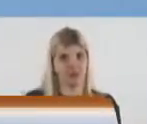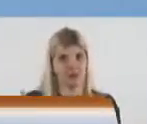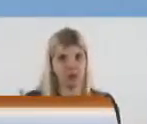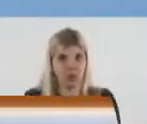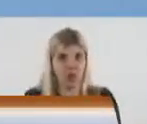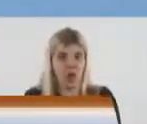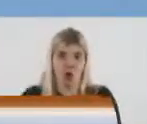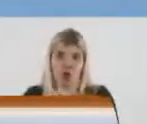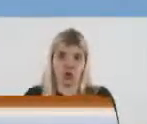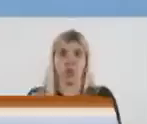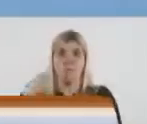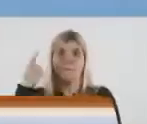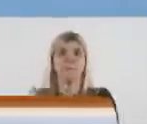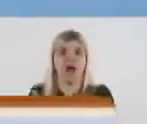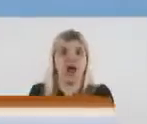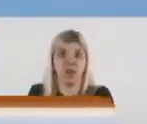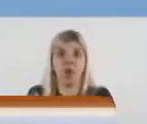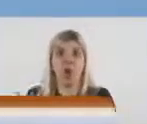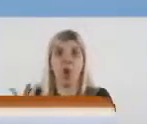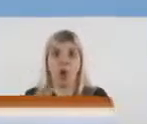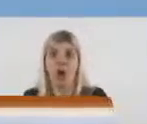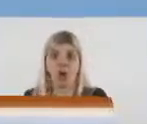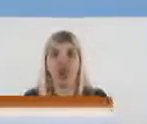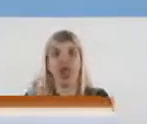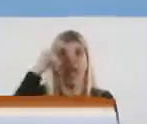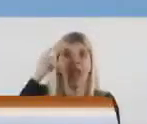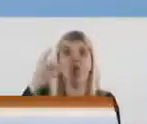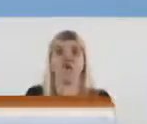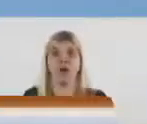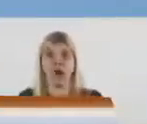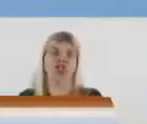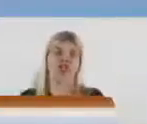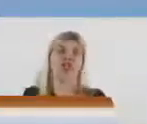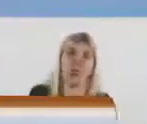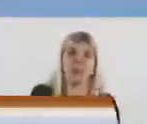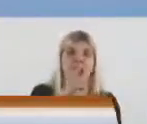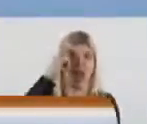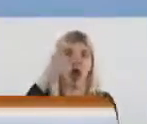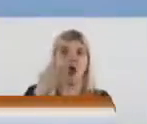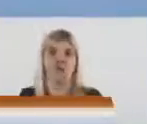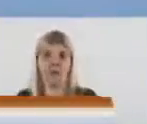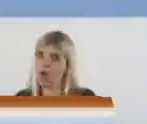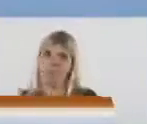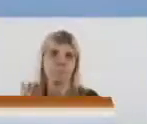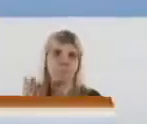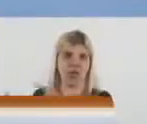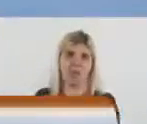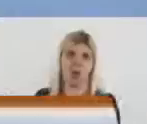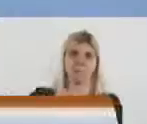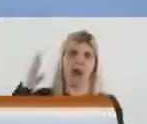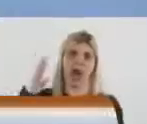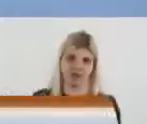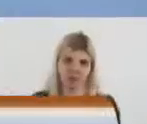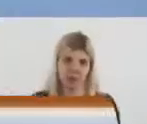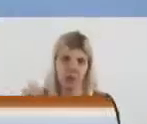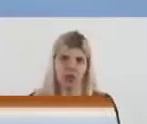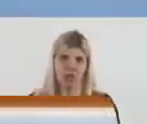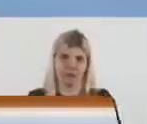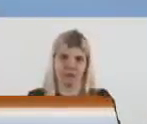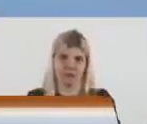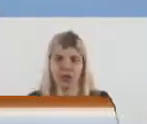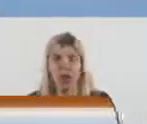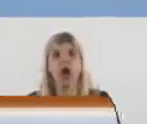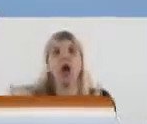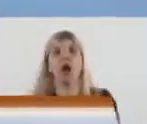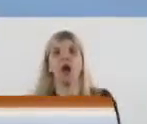por eso pedimos vacuna para enero febrero diciembre febrero al principio en facer dijo que tenía posibilidades